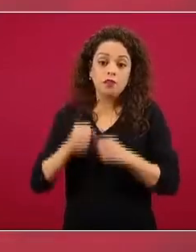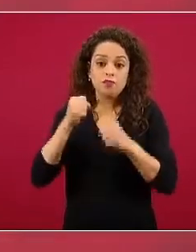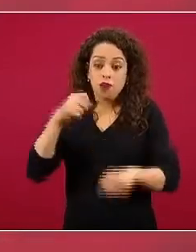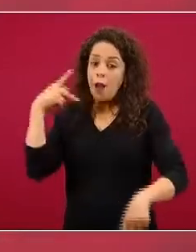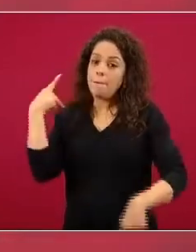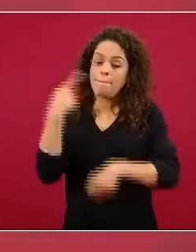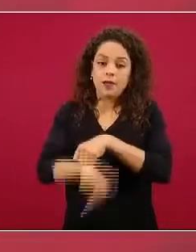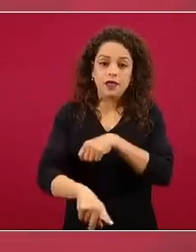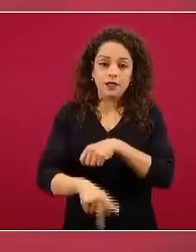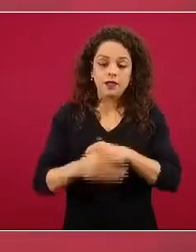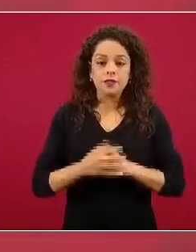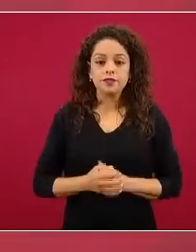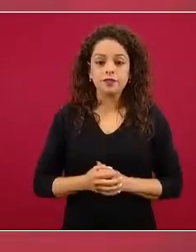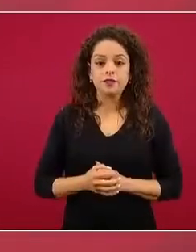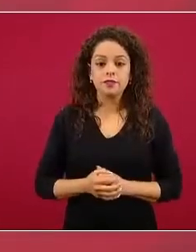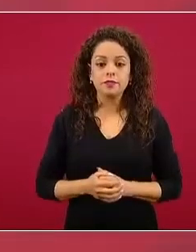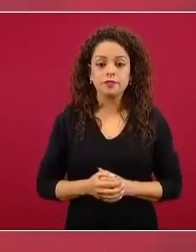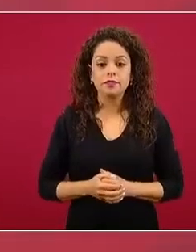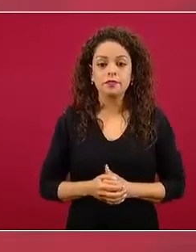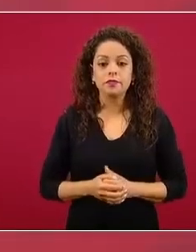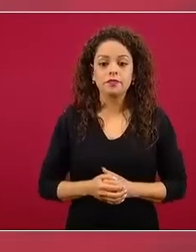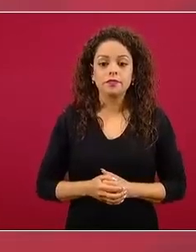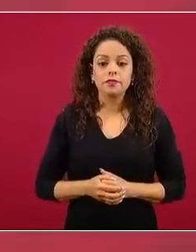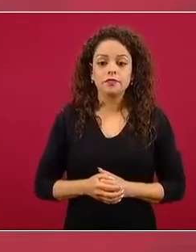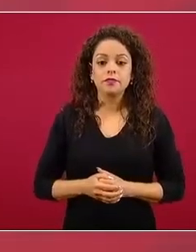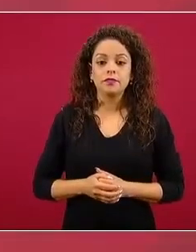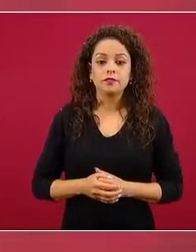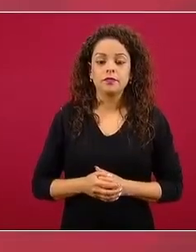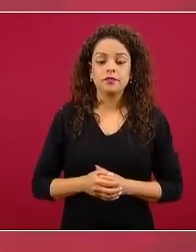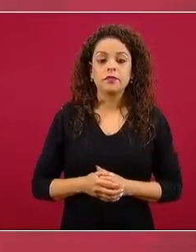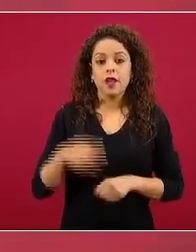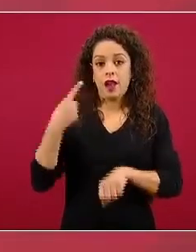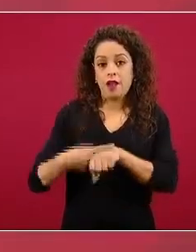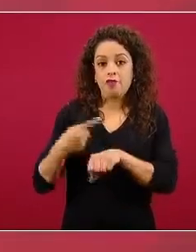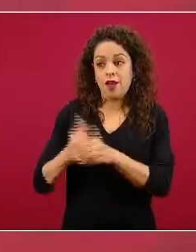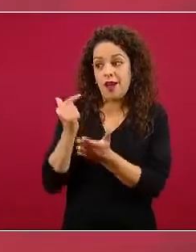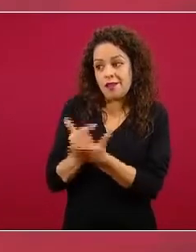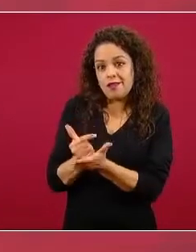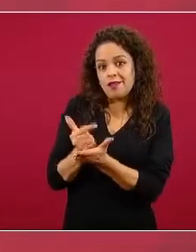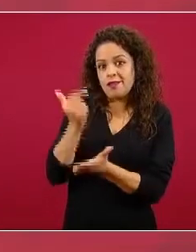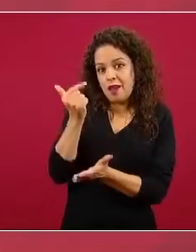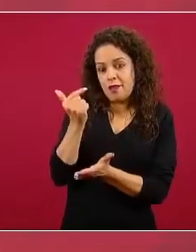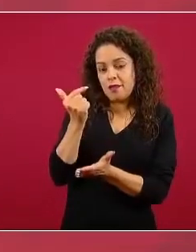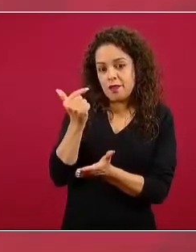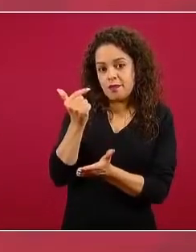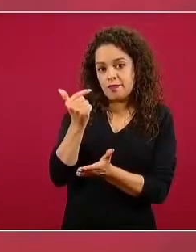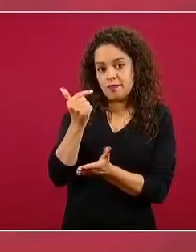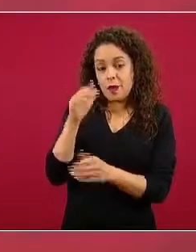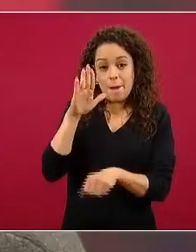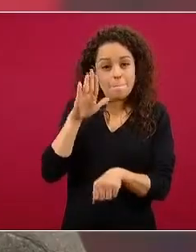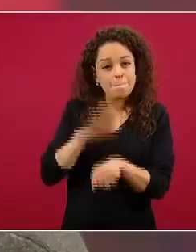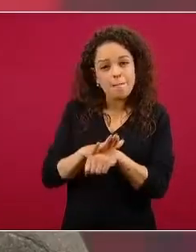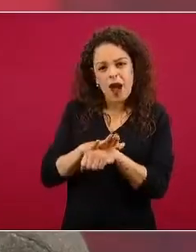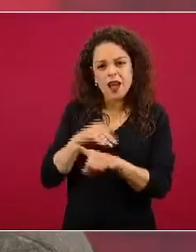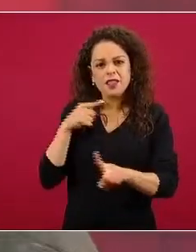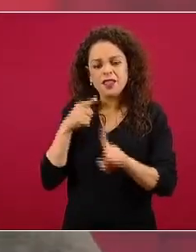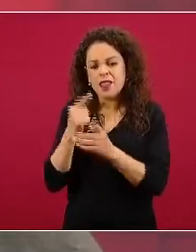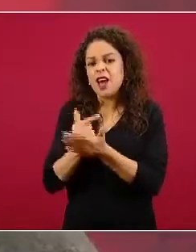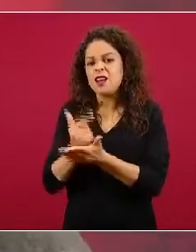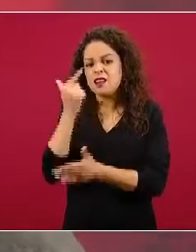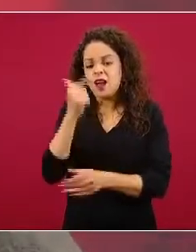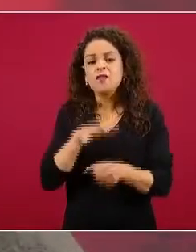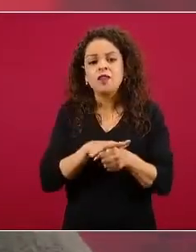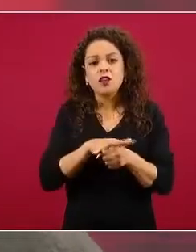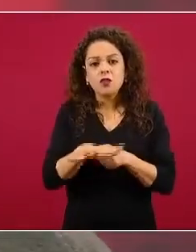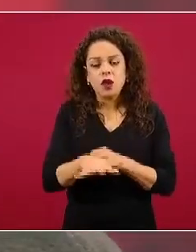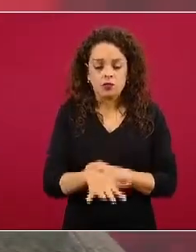riesgo, peligro de complicarse. Y la complicación principal de COVID-19 es